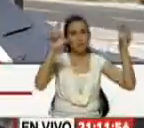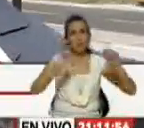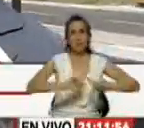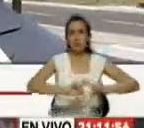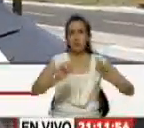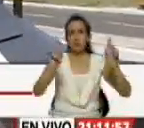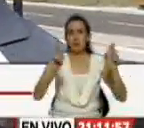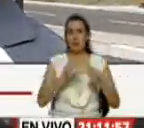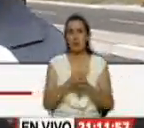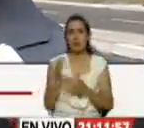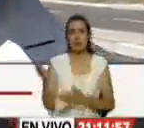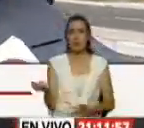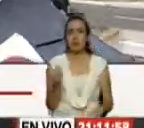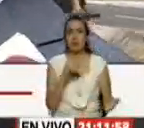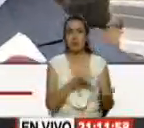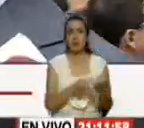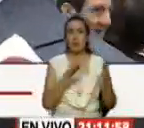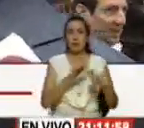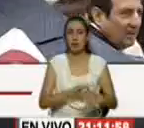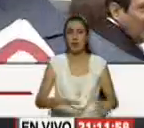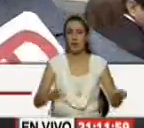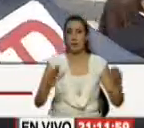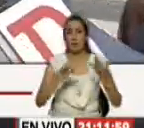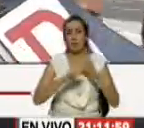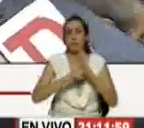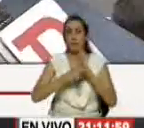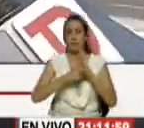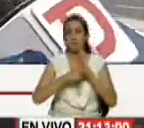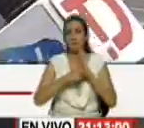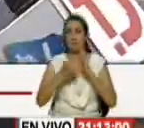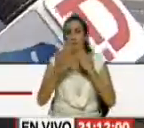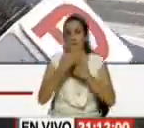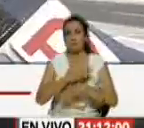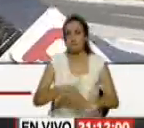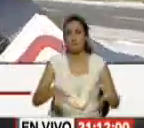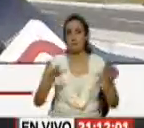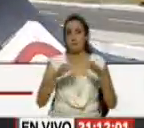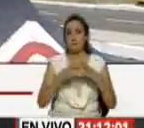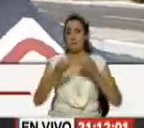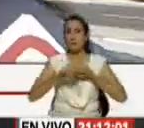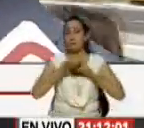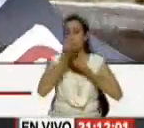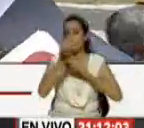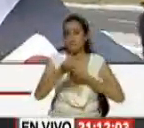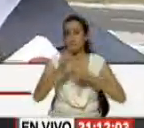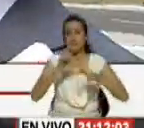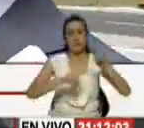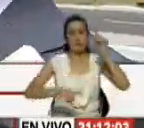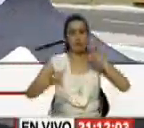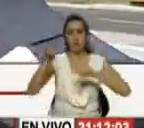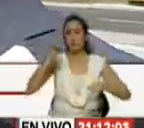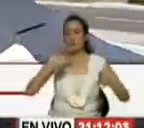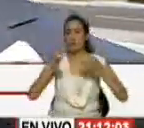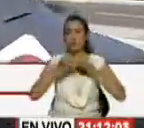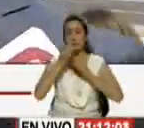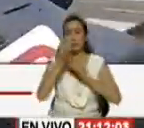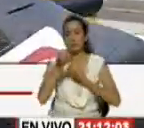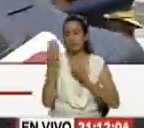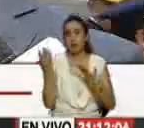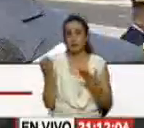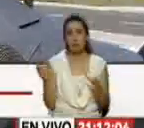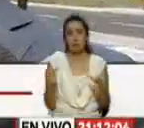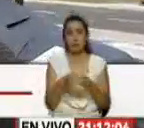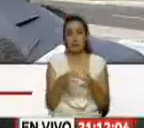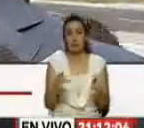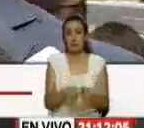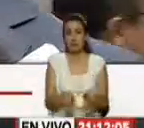una investigación muy amplia de la Contraloría que ha concluido no solamente en un informe, son varios informes. No puedo adelantar desde ningún punto